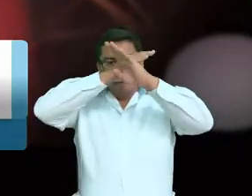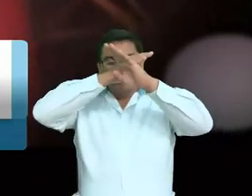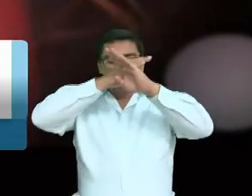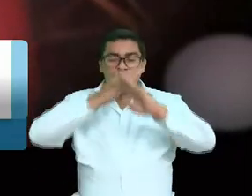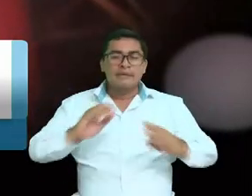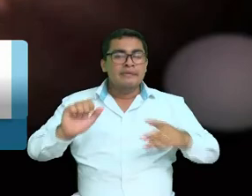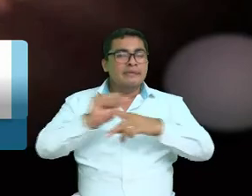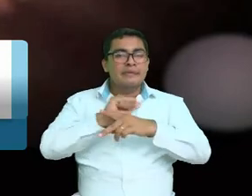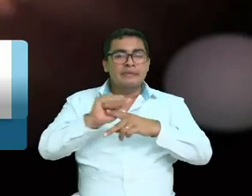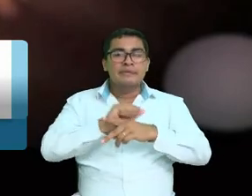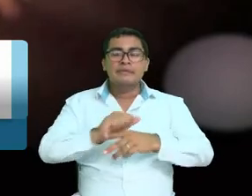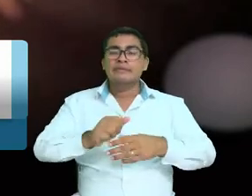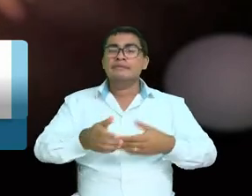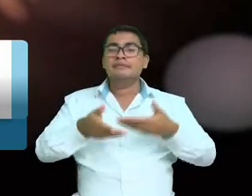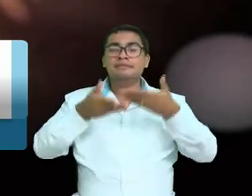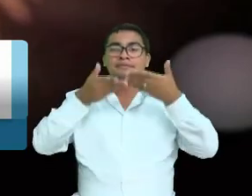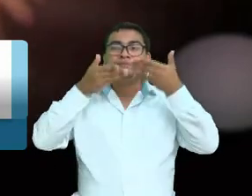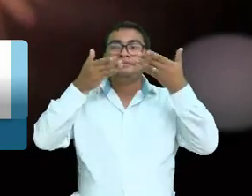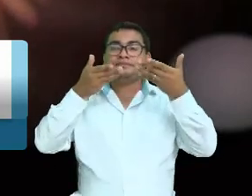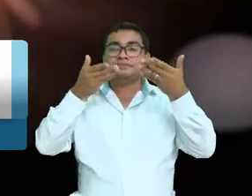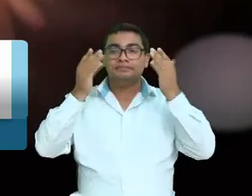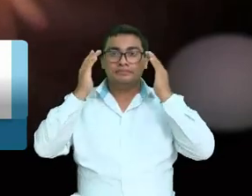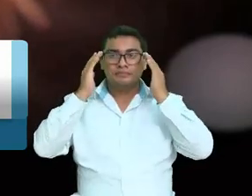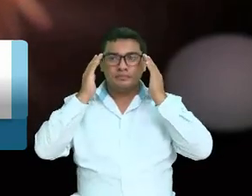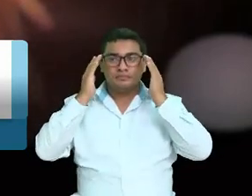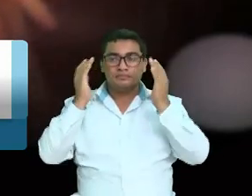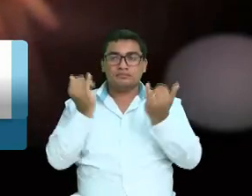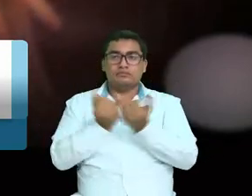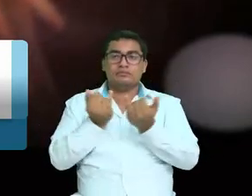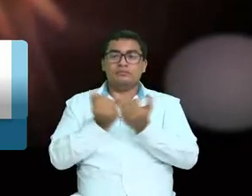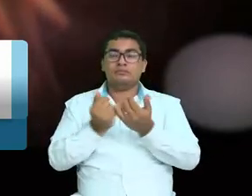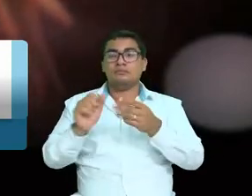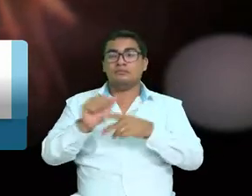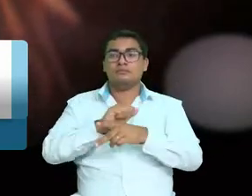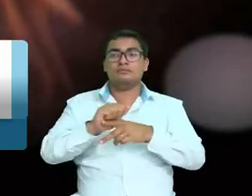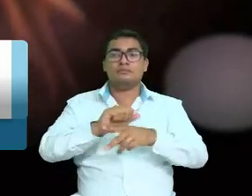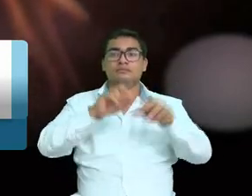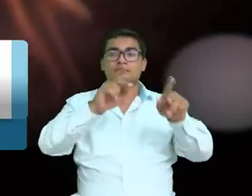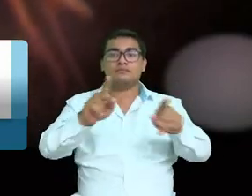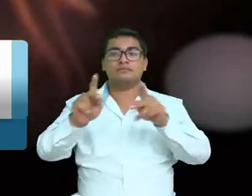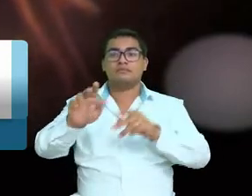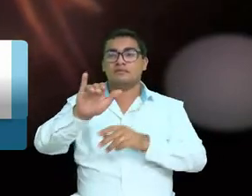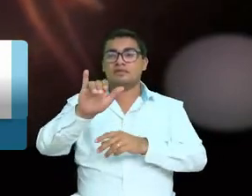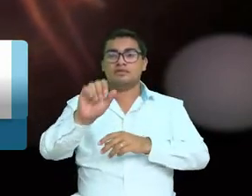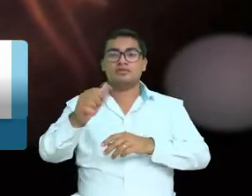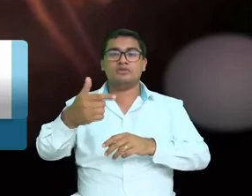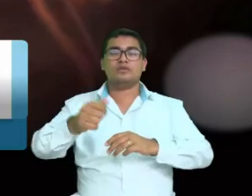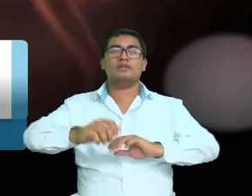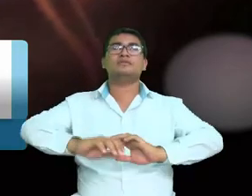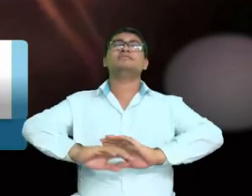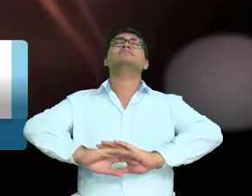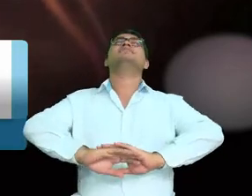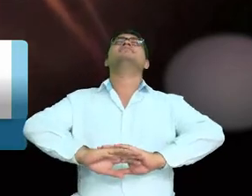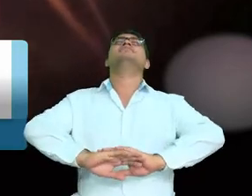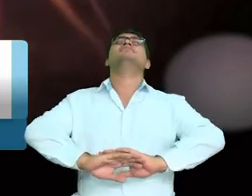respiración lo practican mucho también en yoga, ¿no? Porque eso te ayuda hasta la